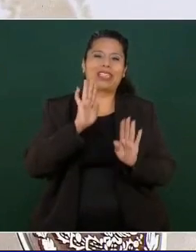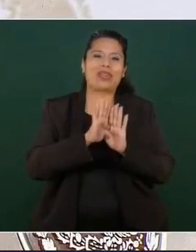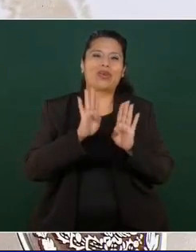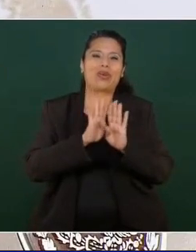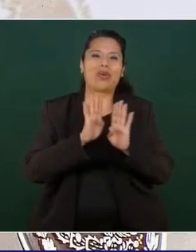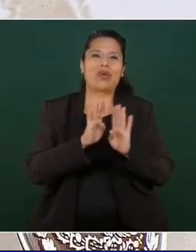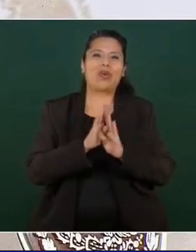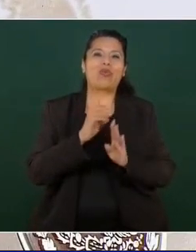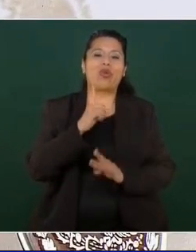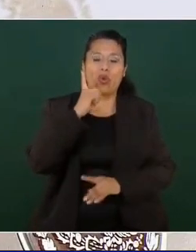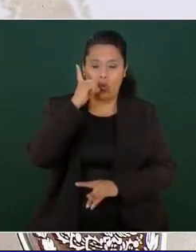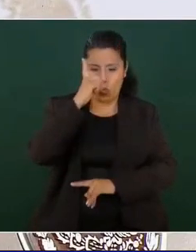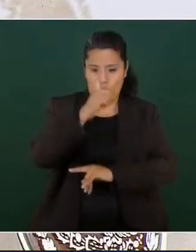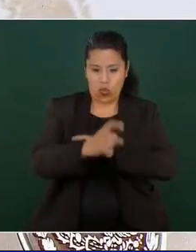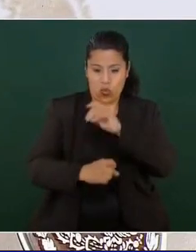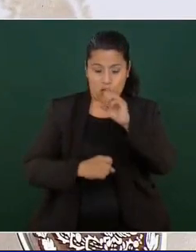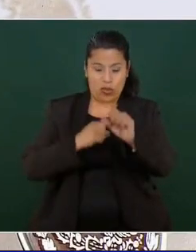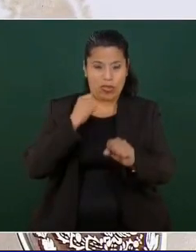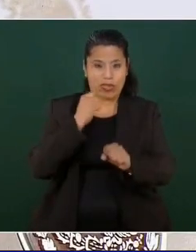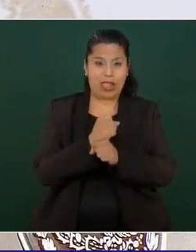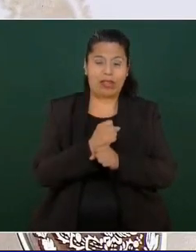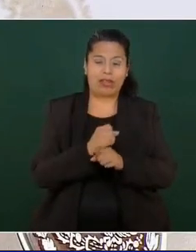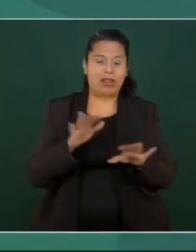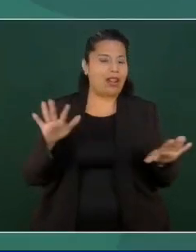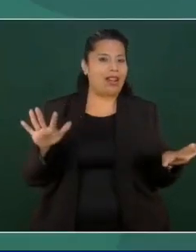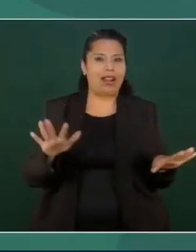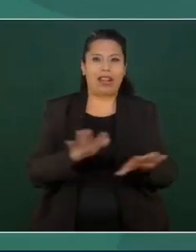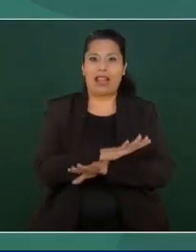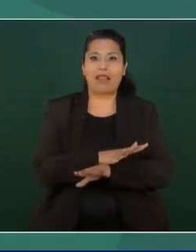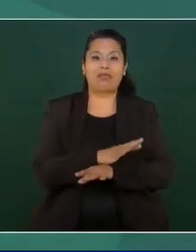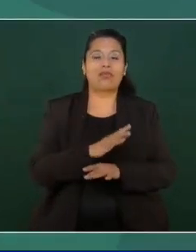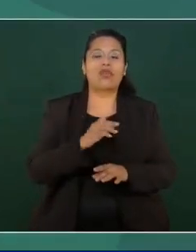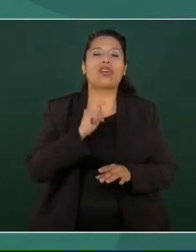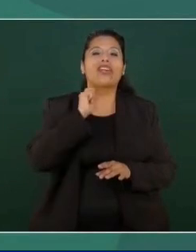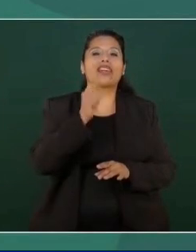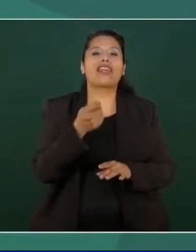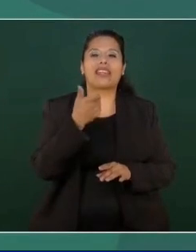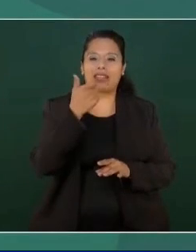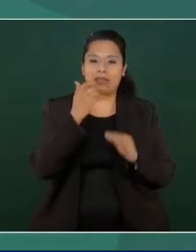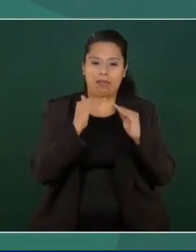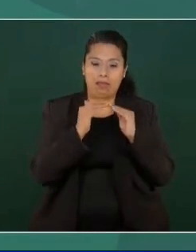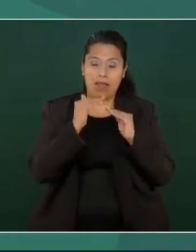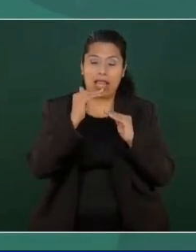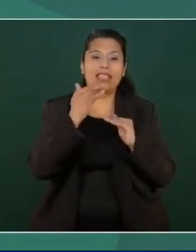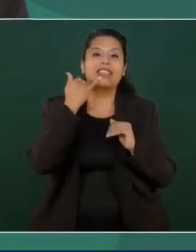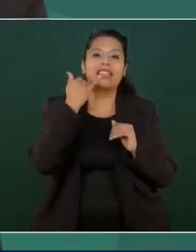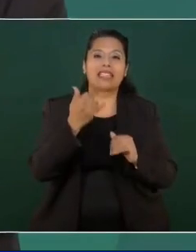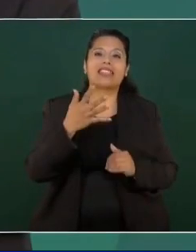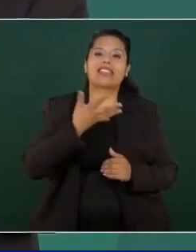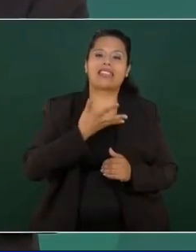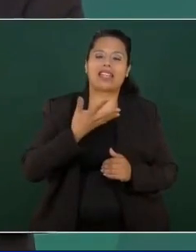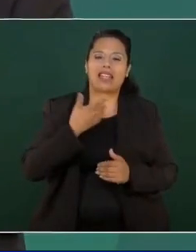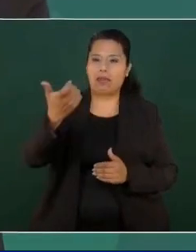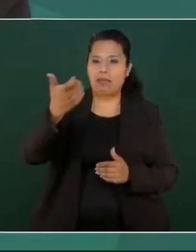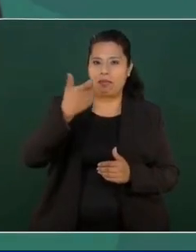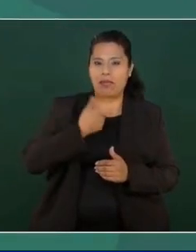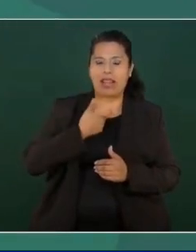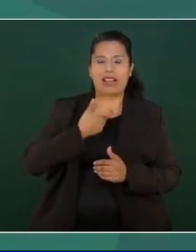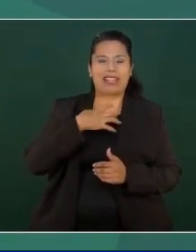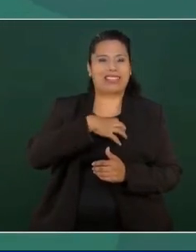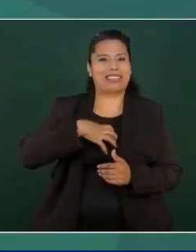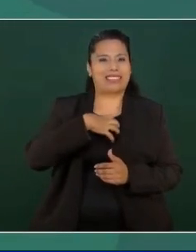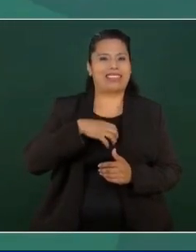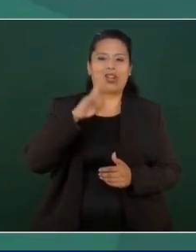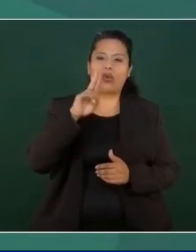Nada más de un año a otro pasó el salario, el reparto de utilidades de los trabajadores de